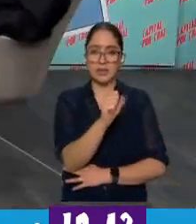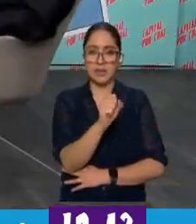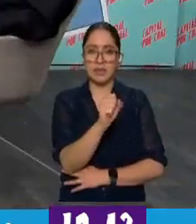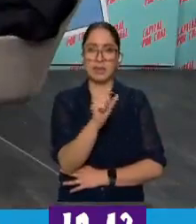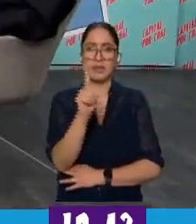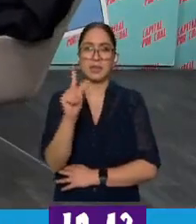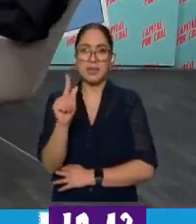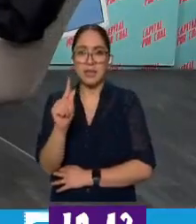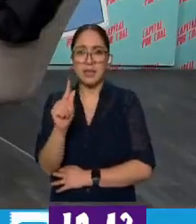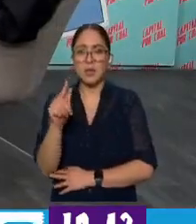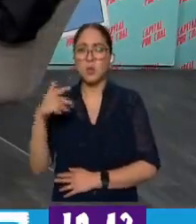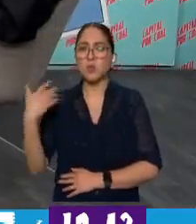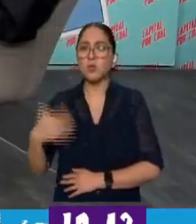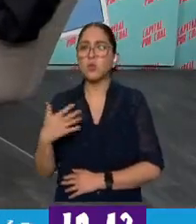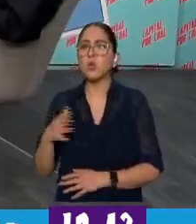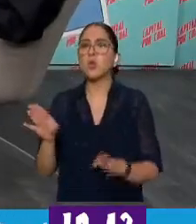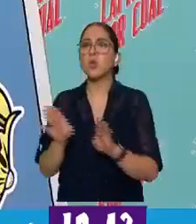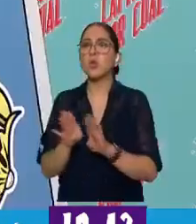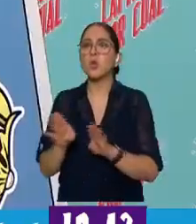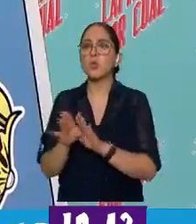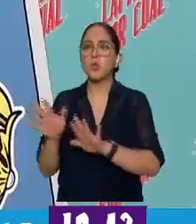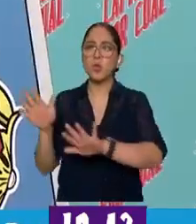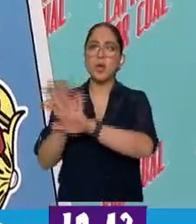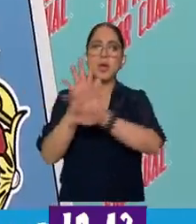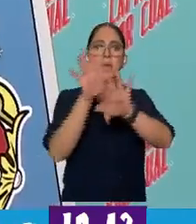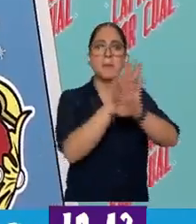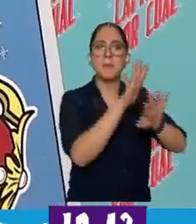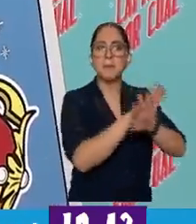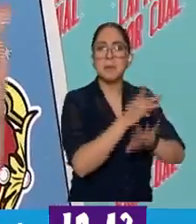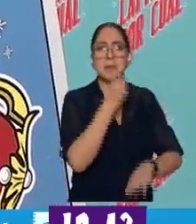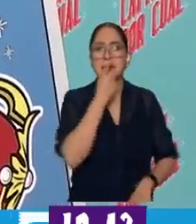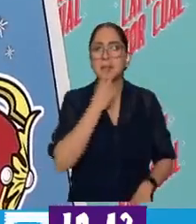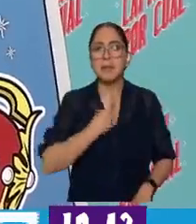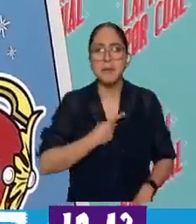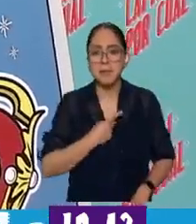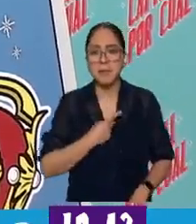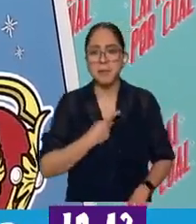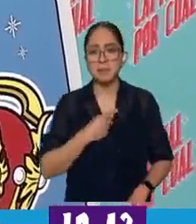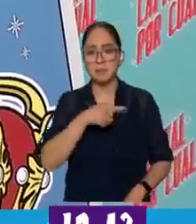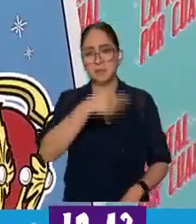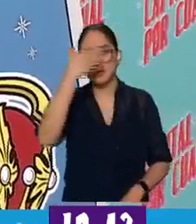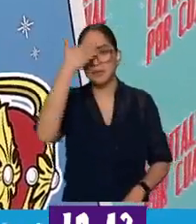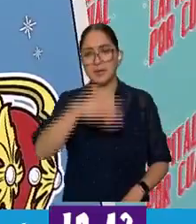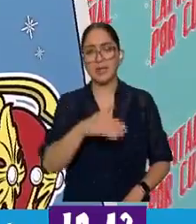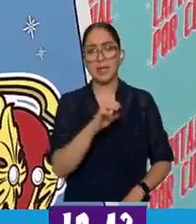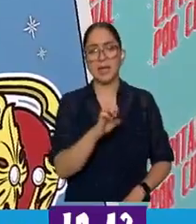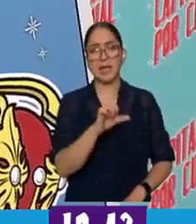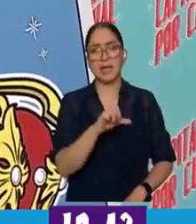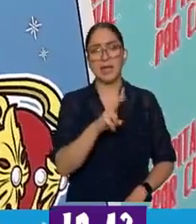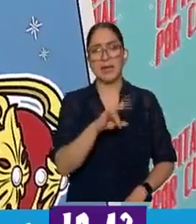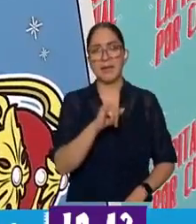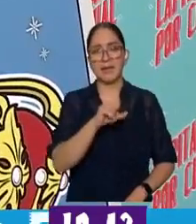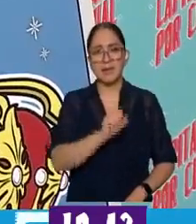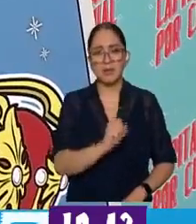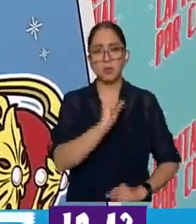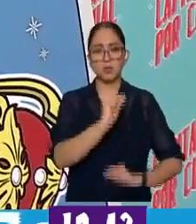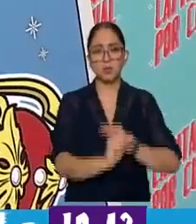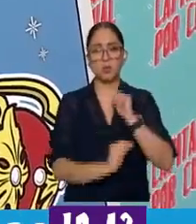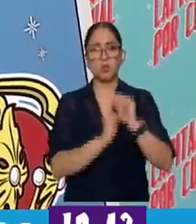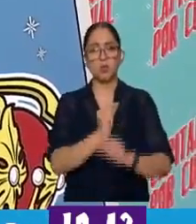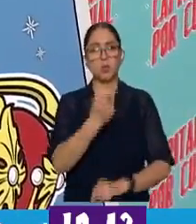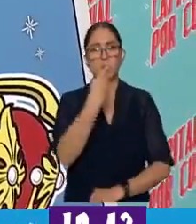¿Cómo fue variando? Échanos rápido, hay una ilustración. Wow. Bueno, evidentemente Elvis fue descubriendo, redescubriendo su